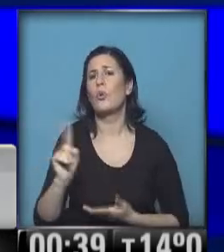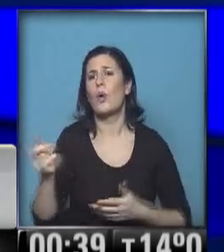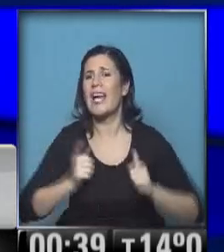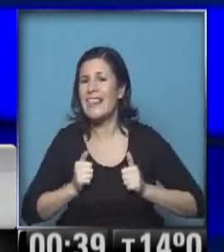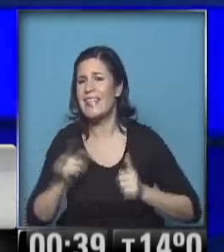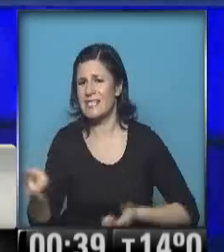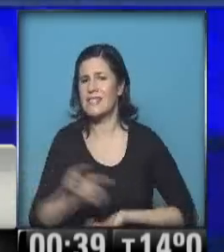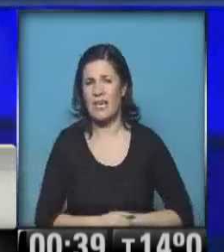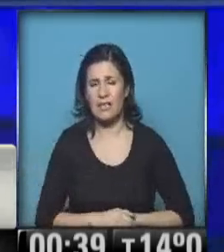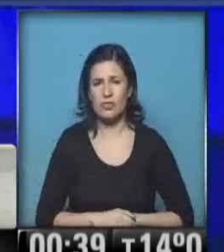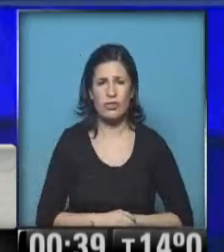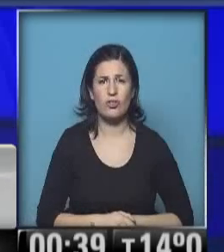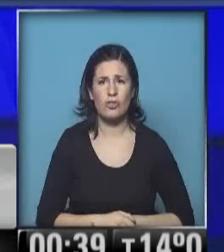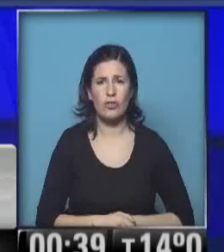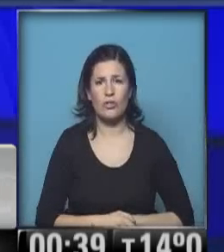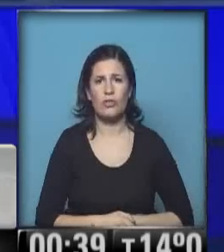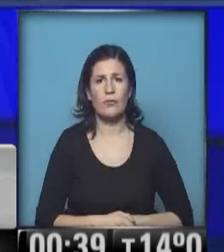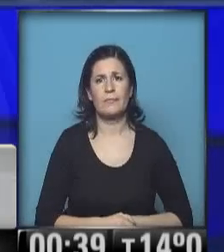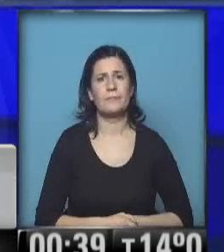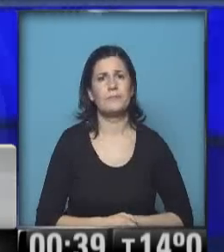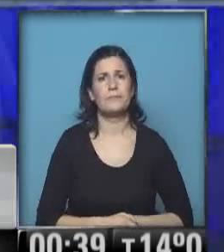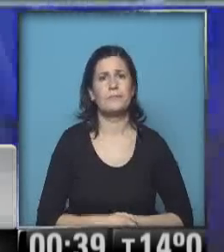para dentro de un par de meses, sí a los partidos de